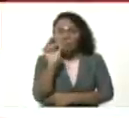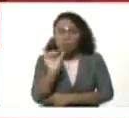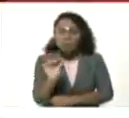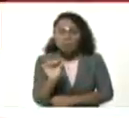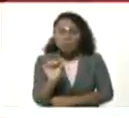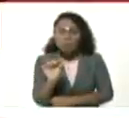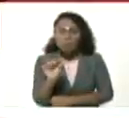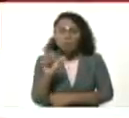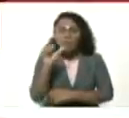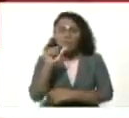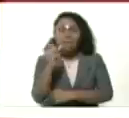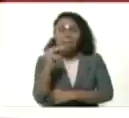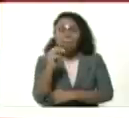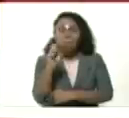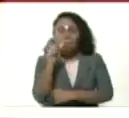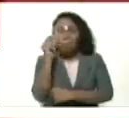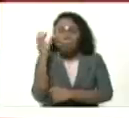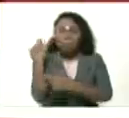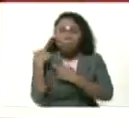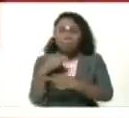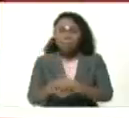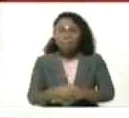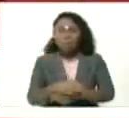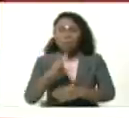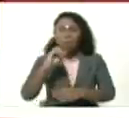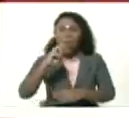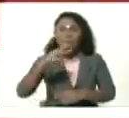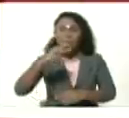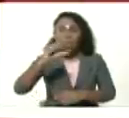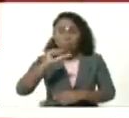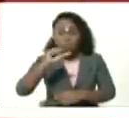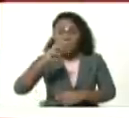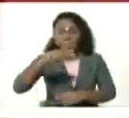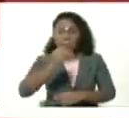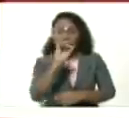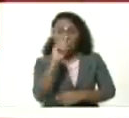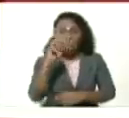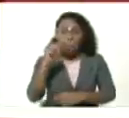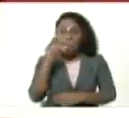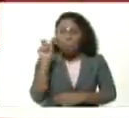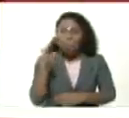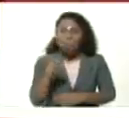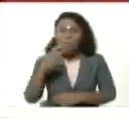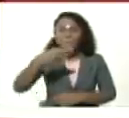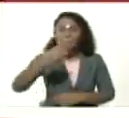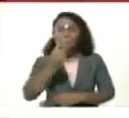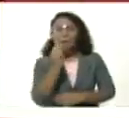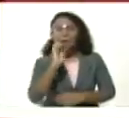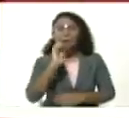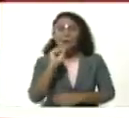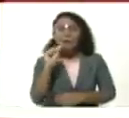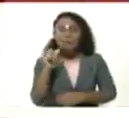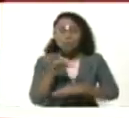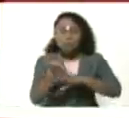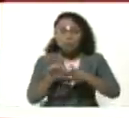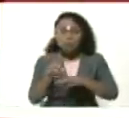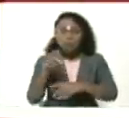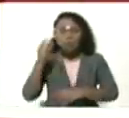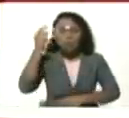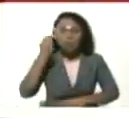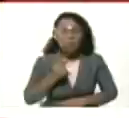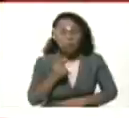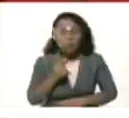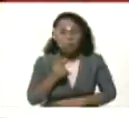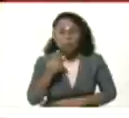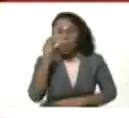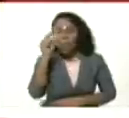Samuel Gallardo. Ospino, Jeremías Colmenares. Páez, Rafael Torrealba, Sucre,